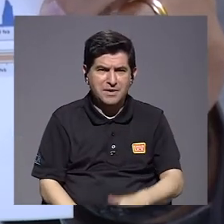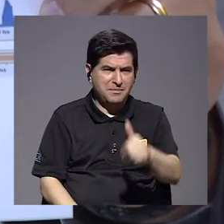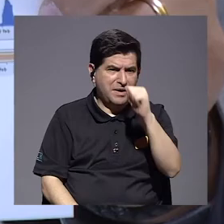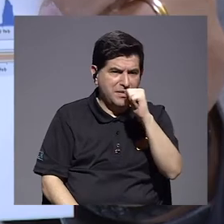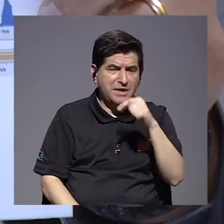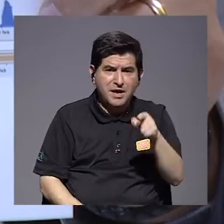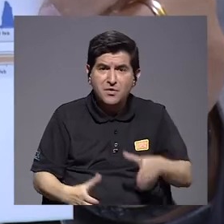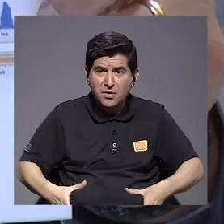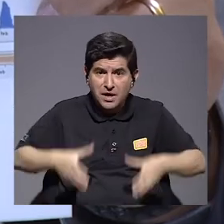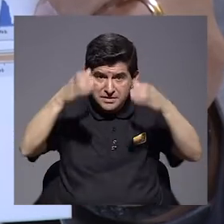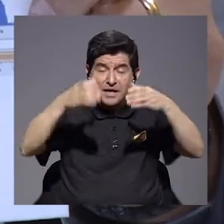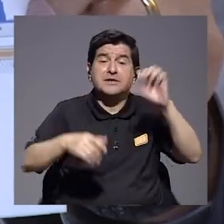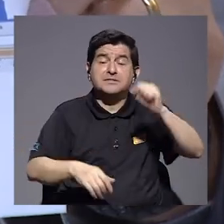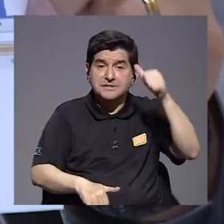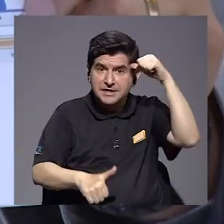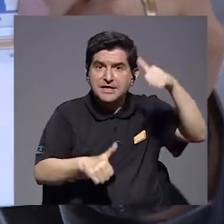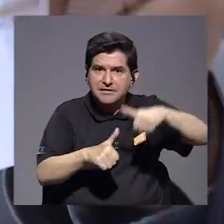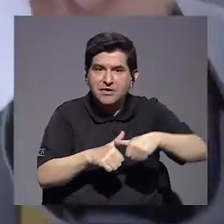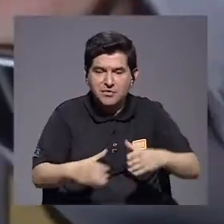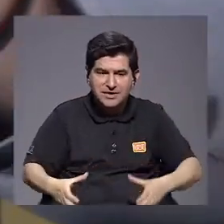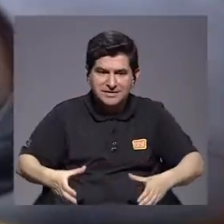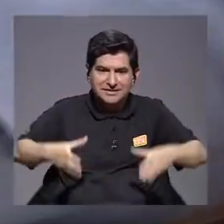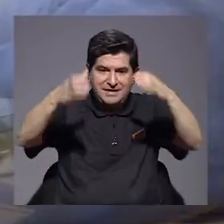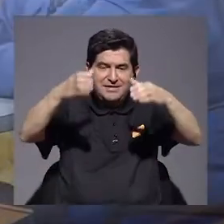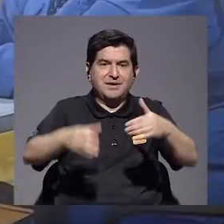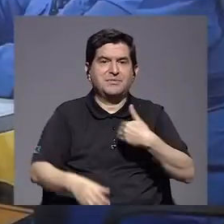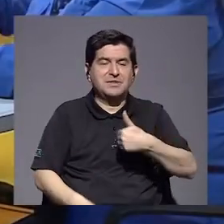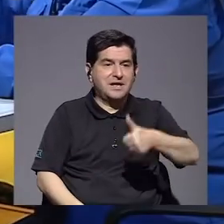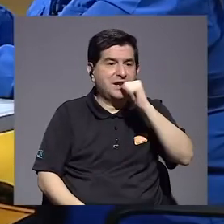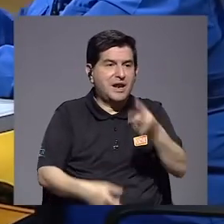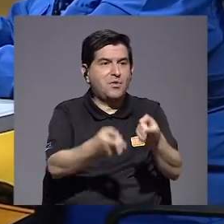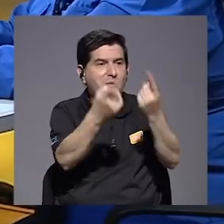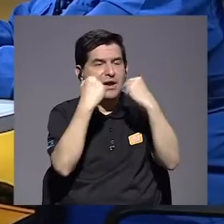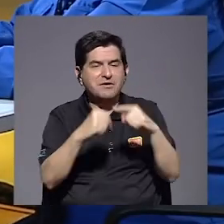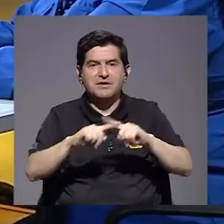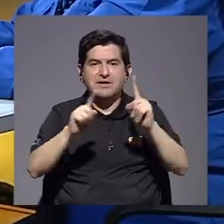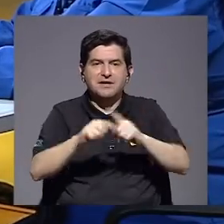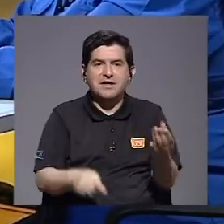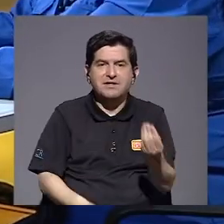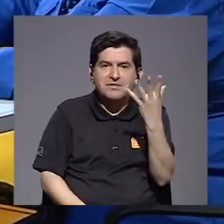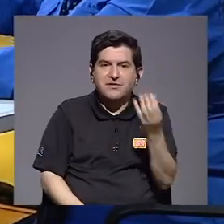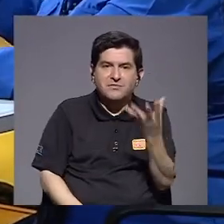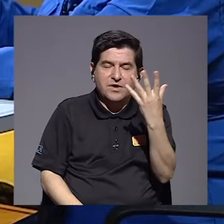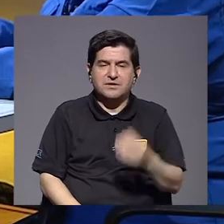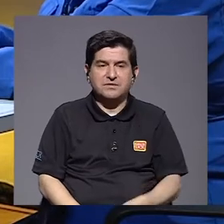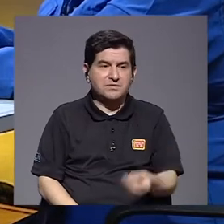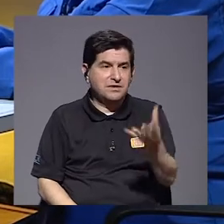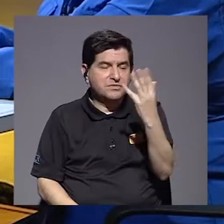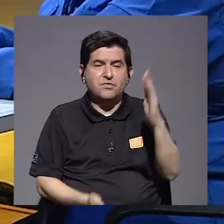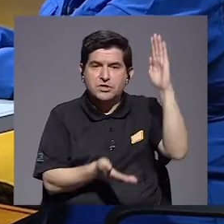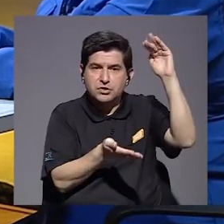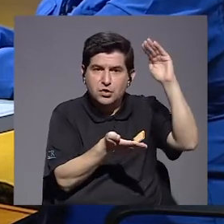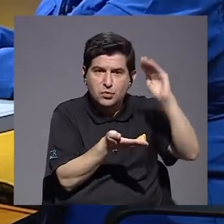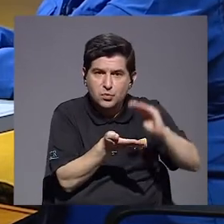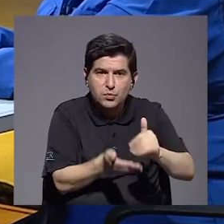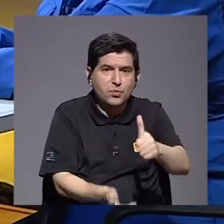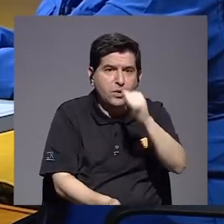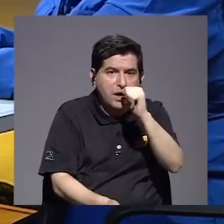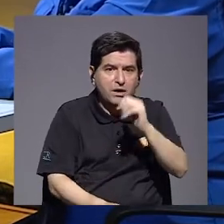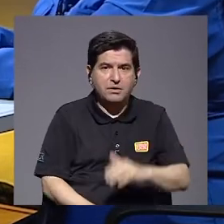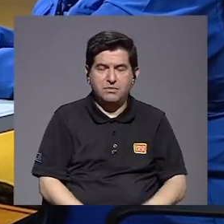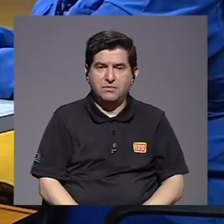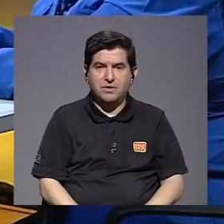tanques, entonces. En los tanques, que acuérdese que el tanque le llega el agua que viene de las fuentes. Si en la fuente disminuye el